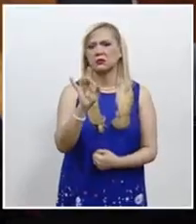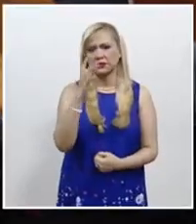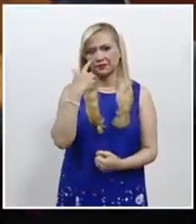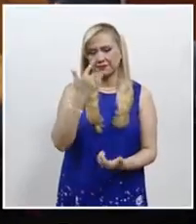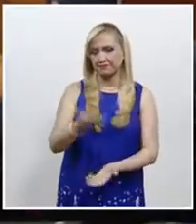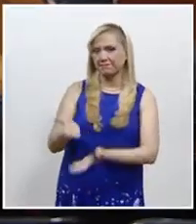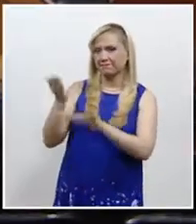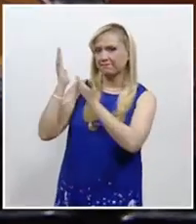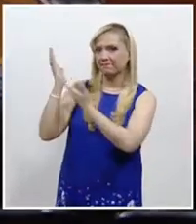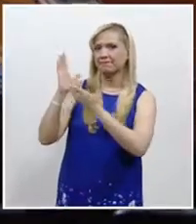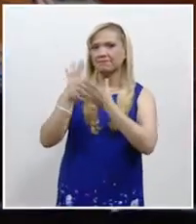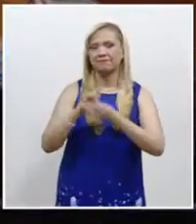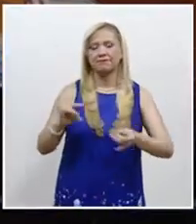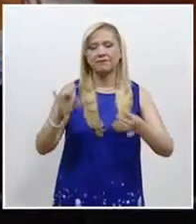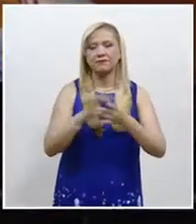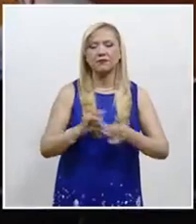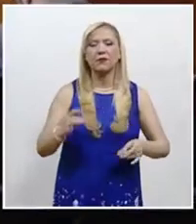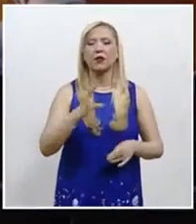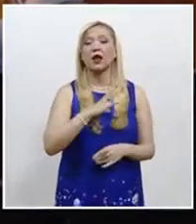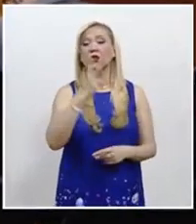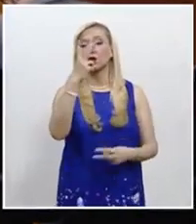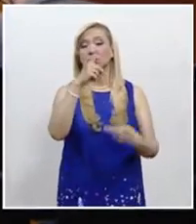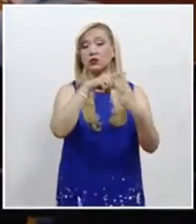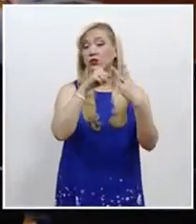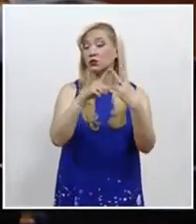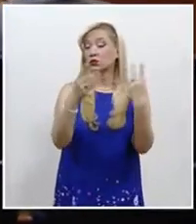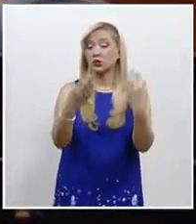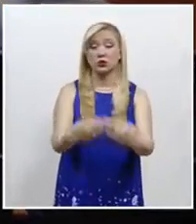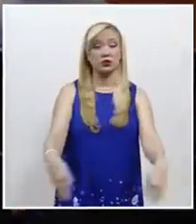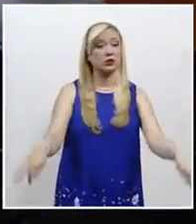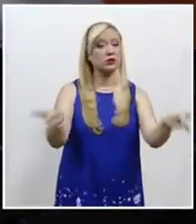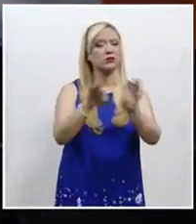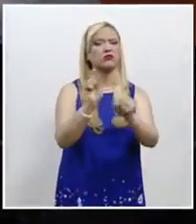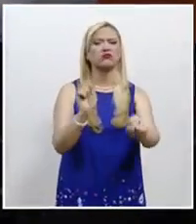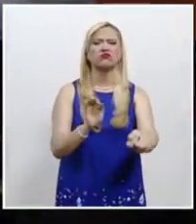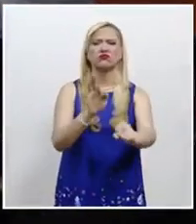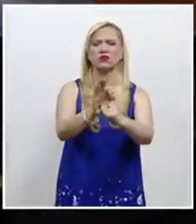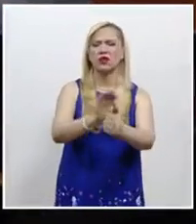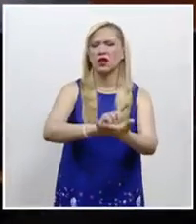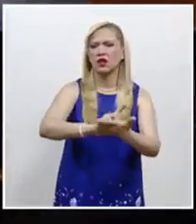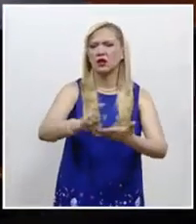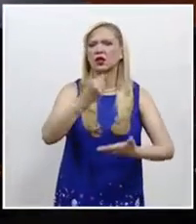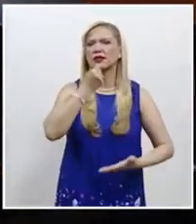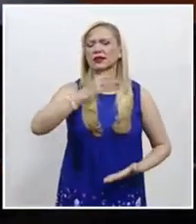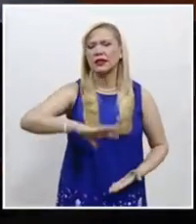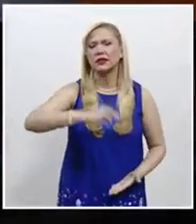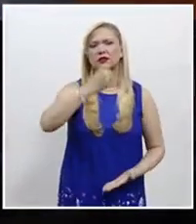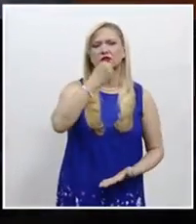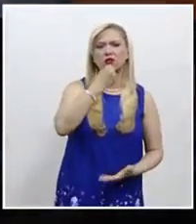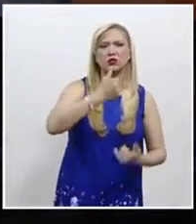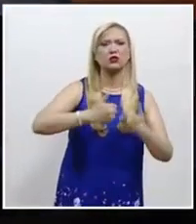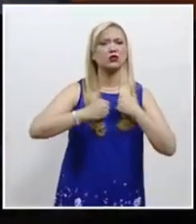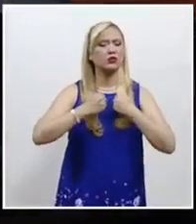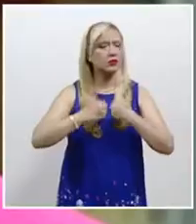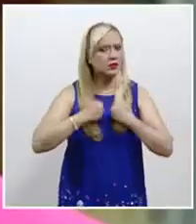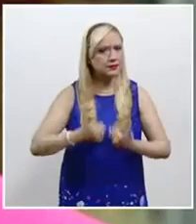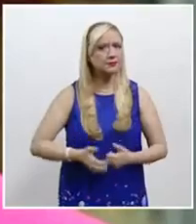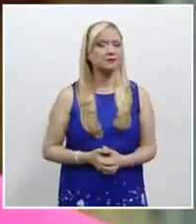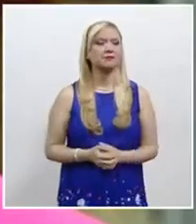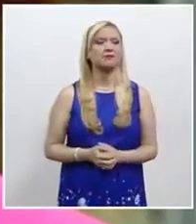La primera sala de la Corte resolvió dos asuntos fundamentales para la protección de derechos de niñas, niños y